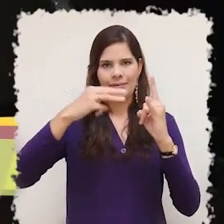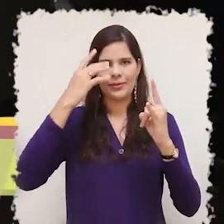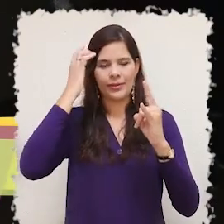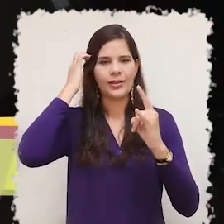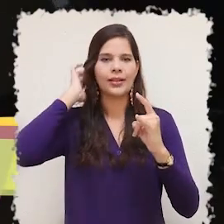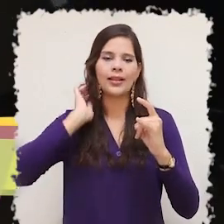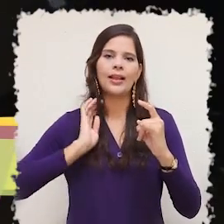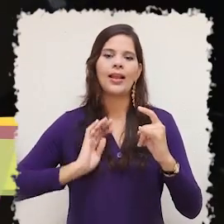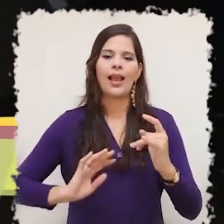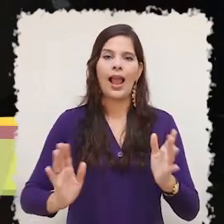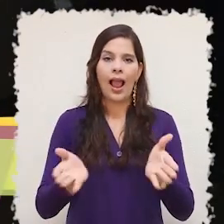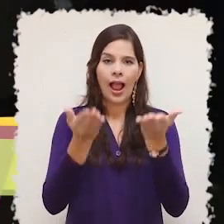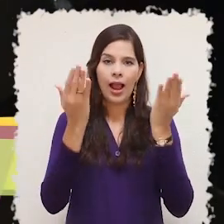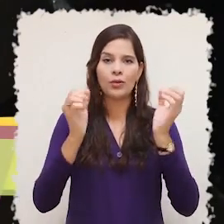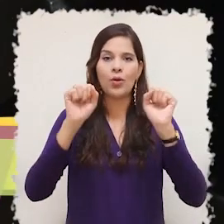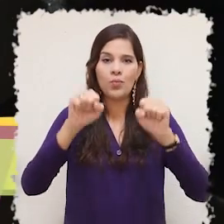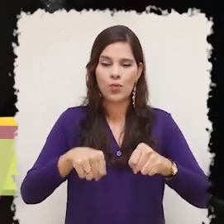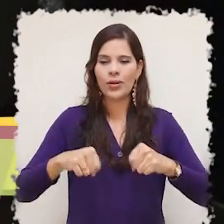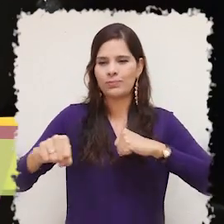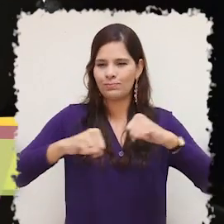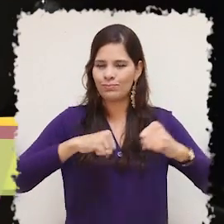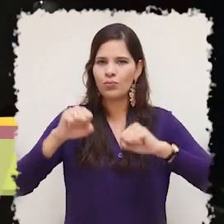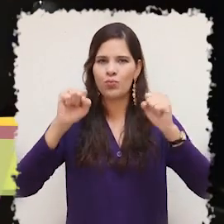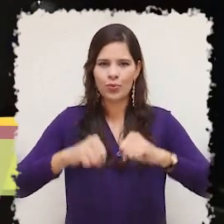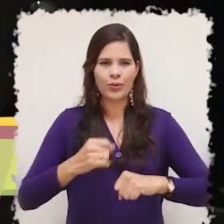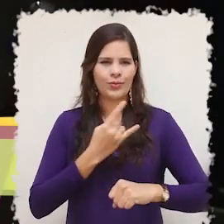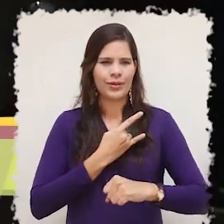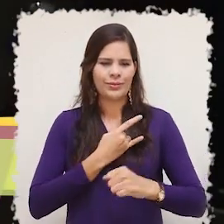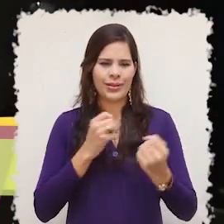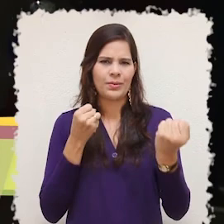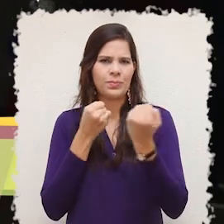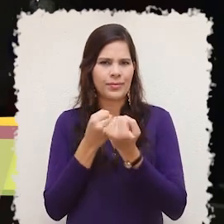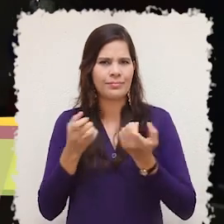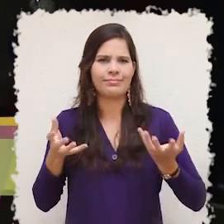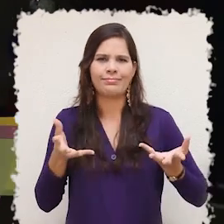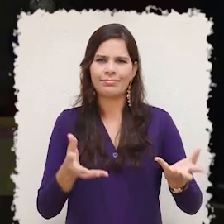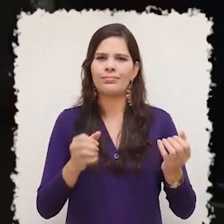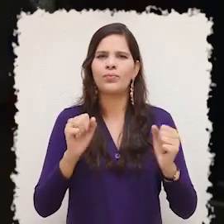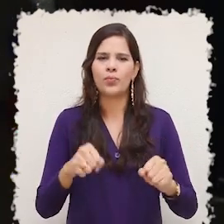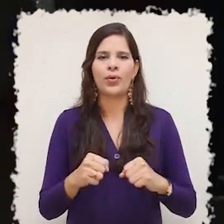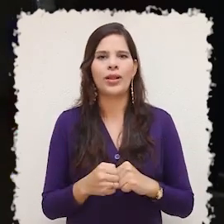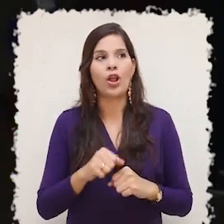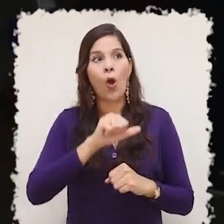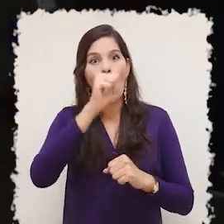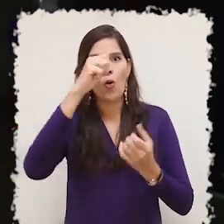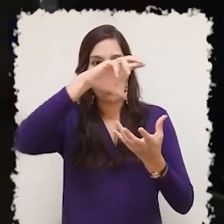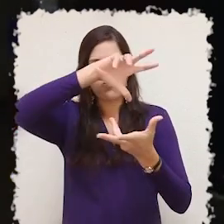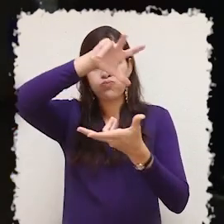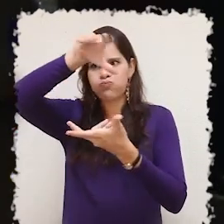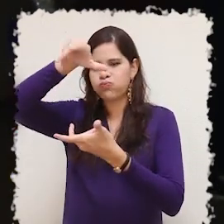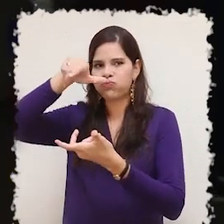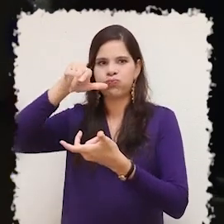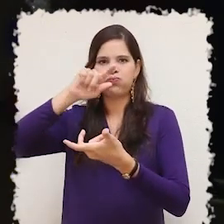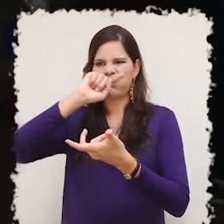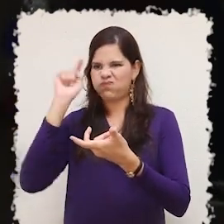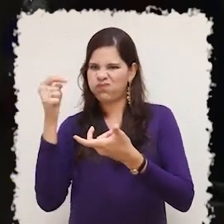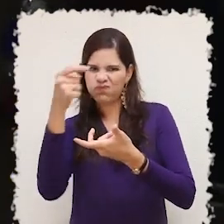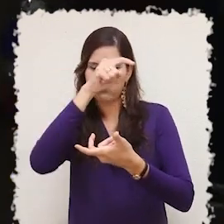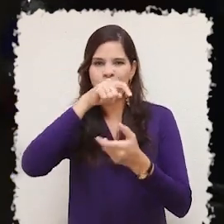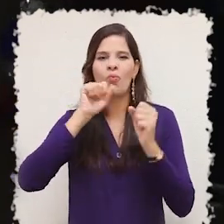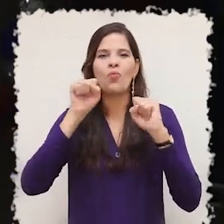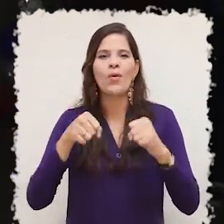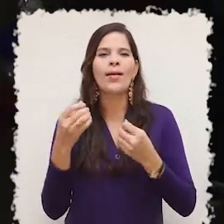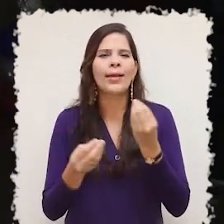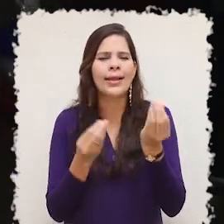Magdalena es que pueden hacer muchísimo más por su universidad, inclusive pueden ir hasta el otro lado del mundo,